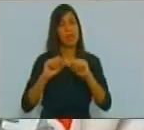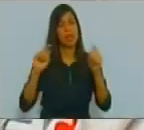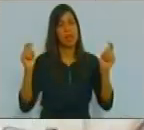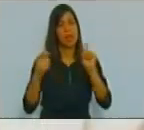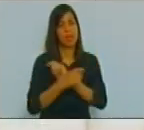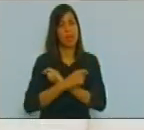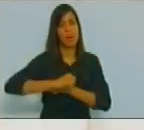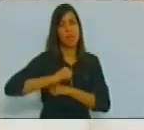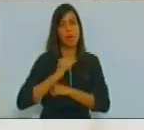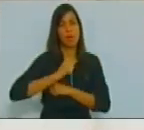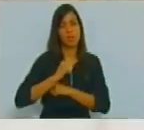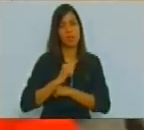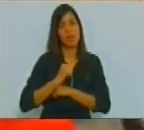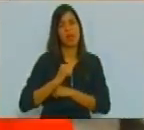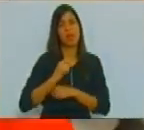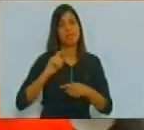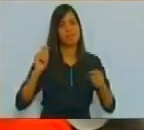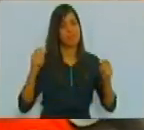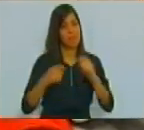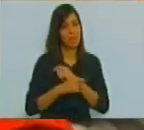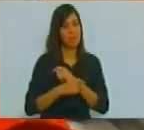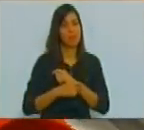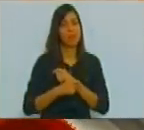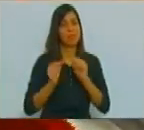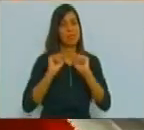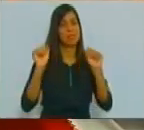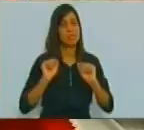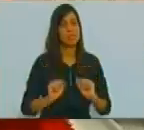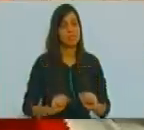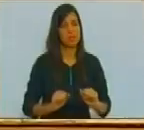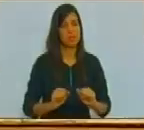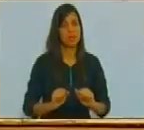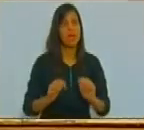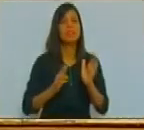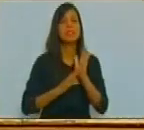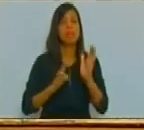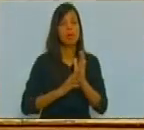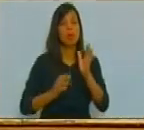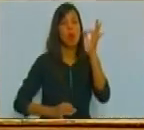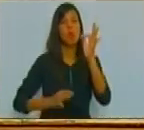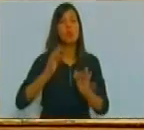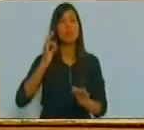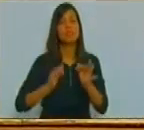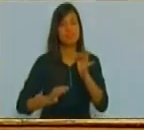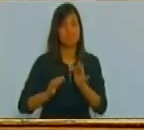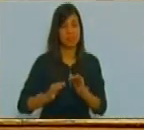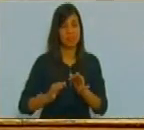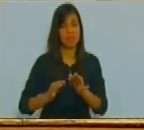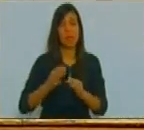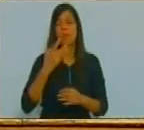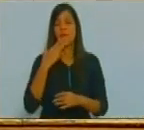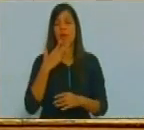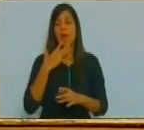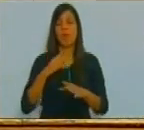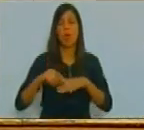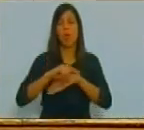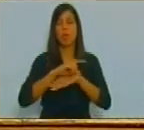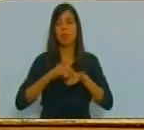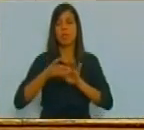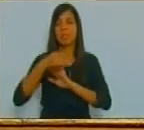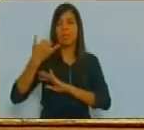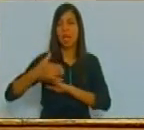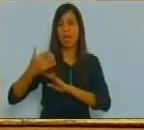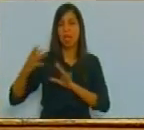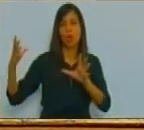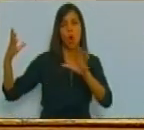órganos del estado de que la seguridad también en seguridad jurídica confianza en el estado de derecho y las